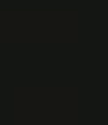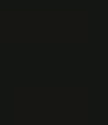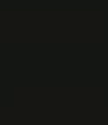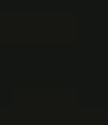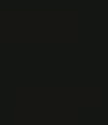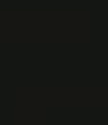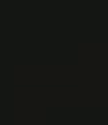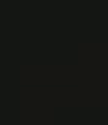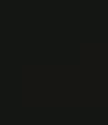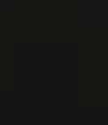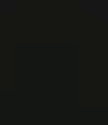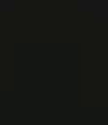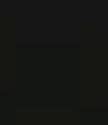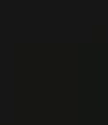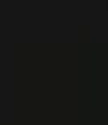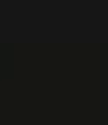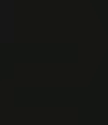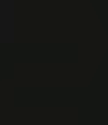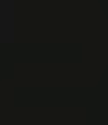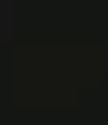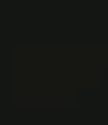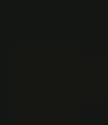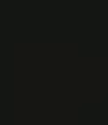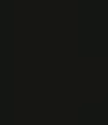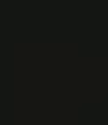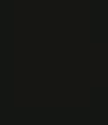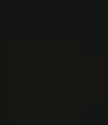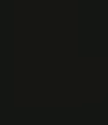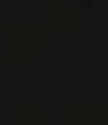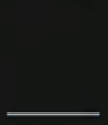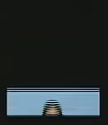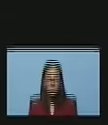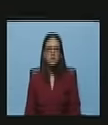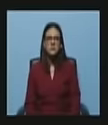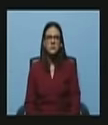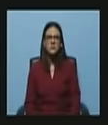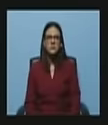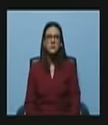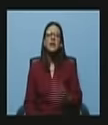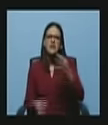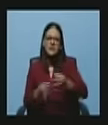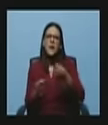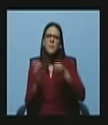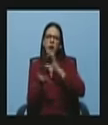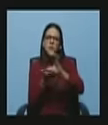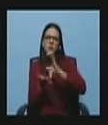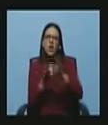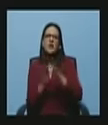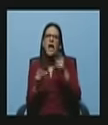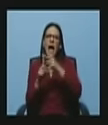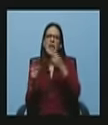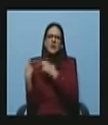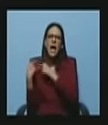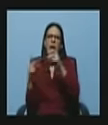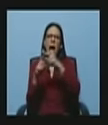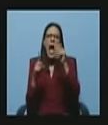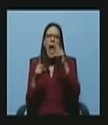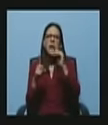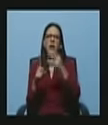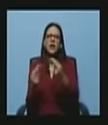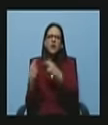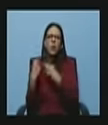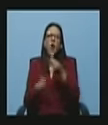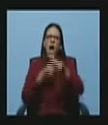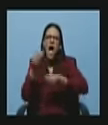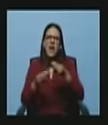acotar que el financiamiento total de la alcaldía siempre se sufragaba por medio de Alberto Silva, que es el intendente del SEDEMAT y